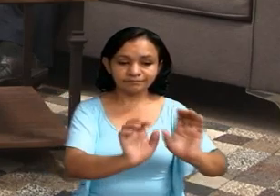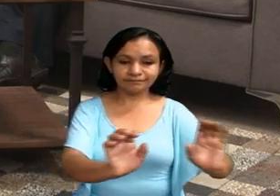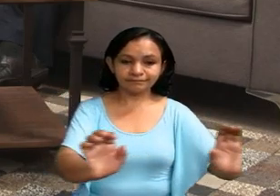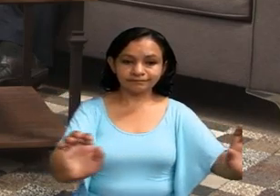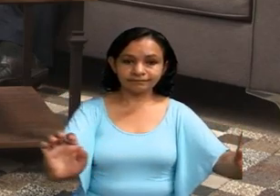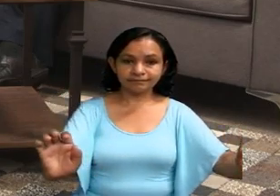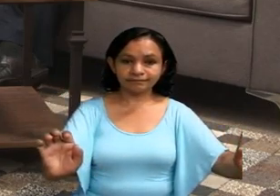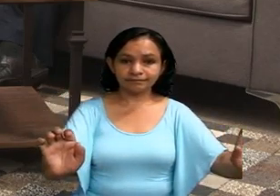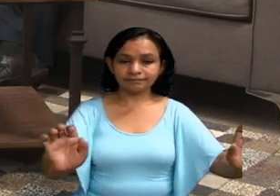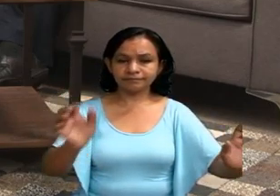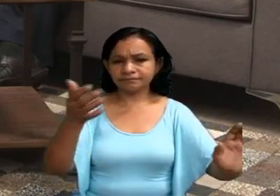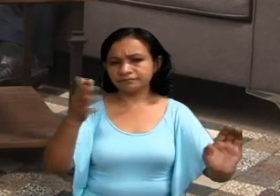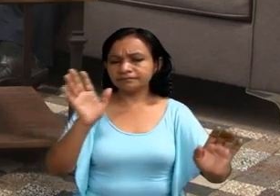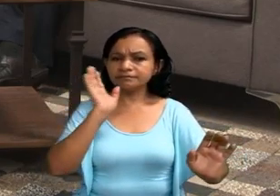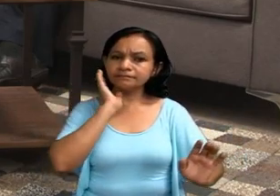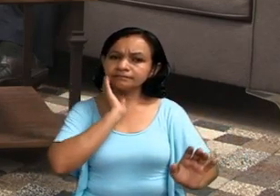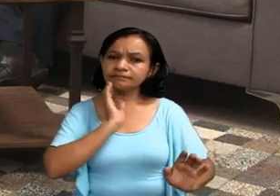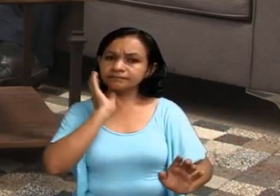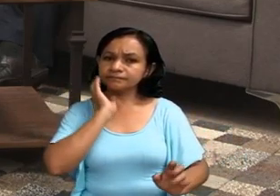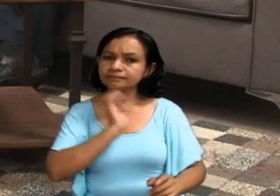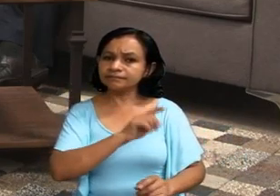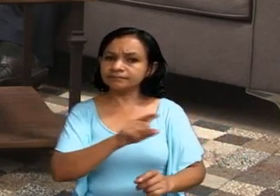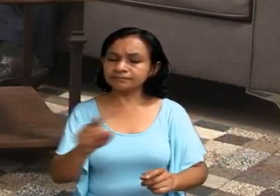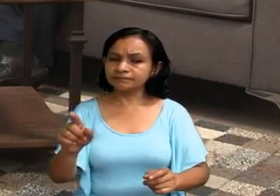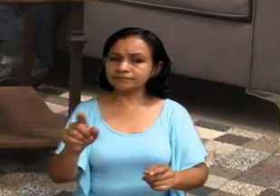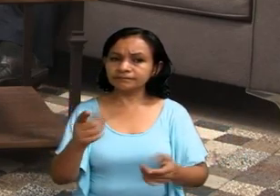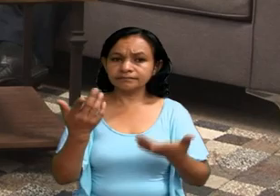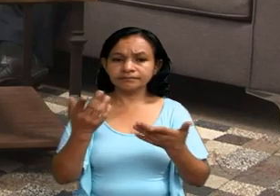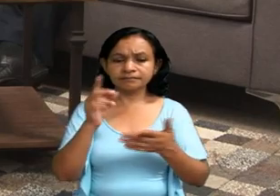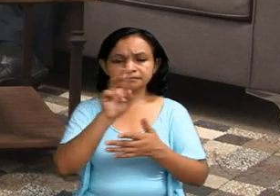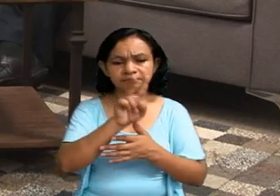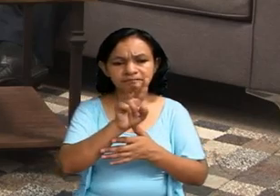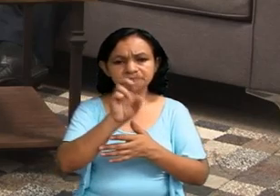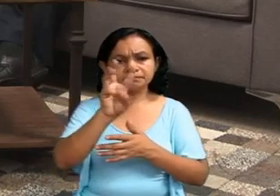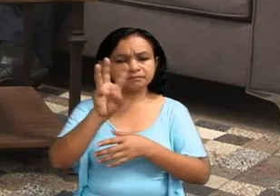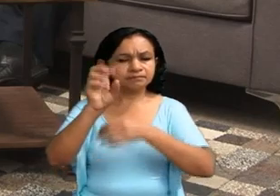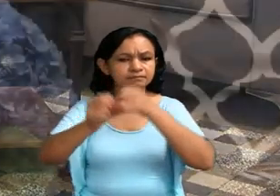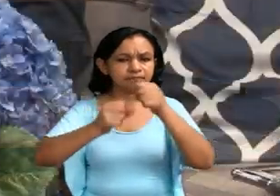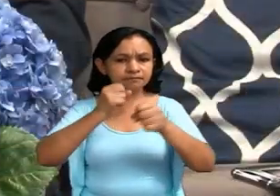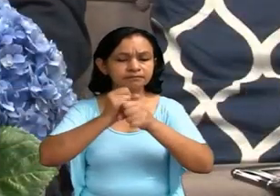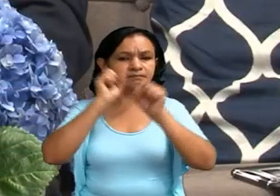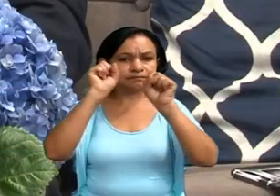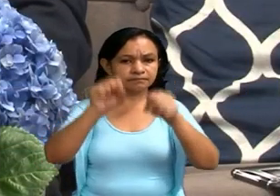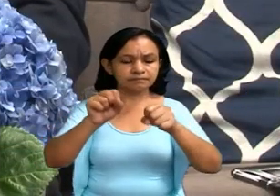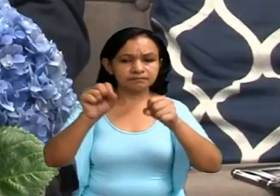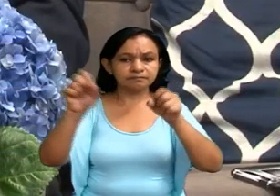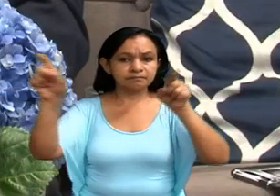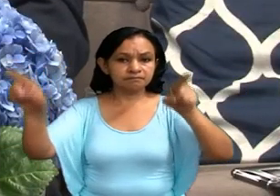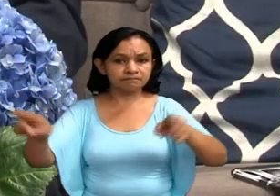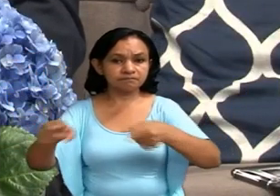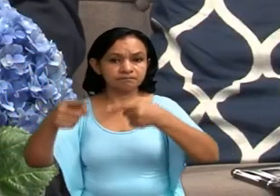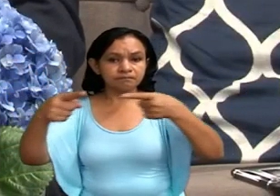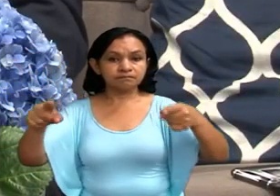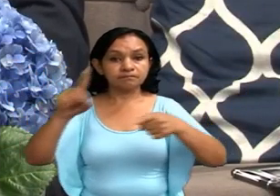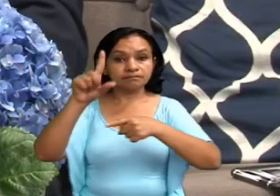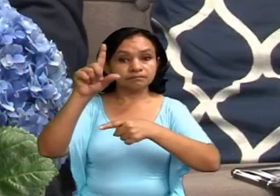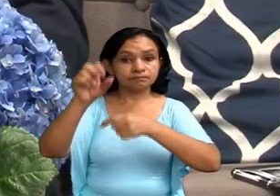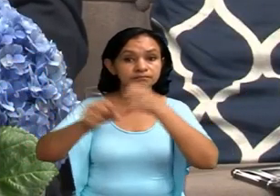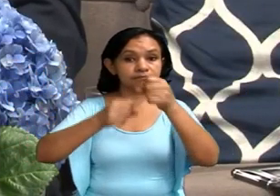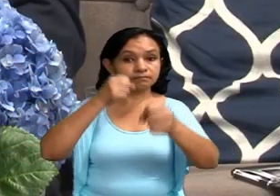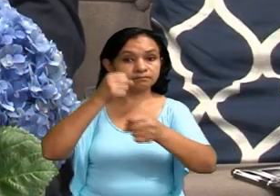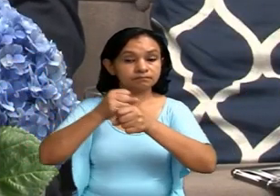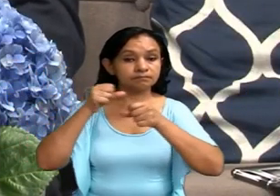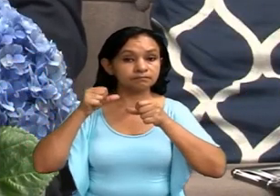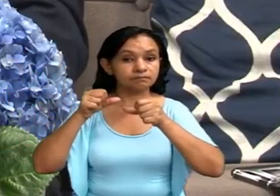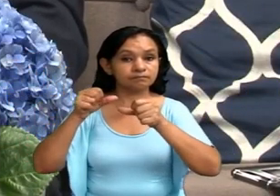cuando ya tenga una experiencia o ya tenga una asimilación de 2-3 años, pueda estar en una orquesta más de 10 años, porque después pasa